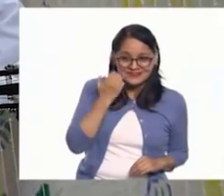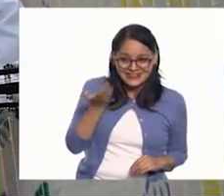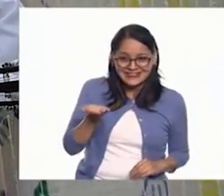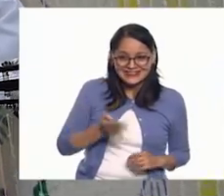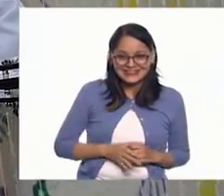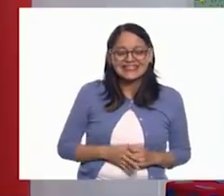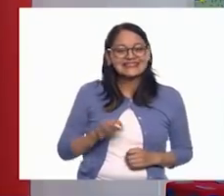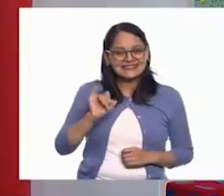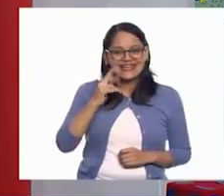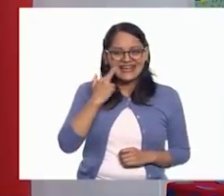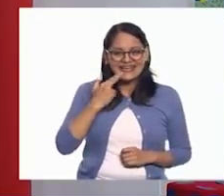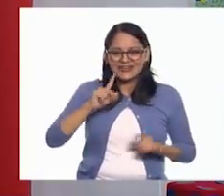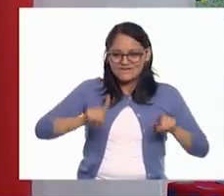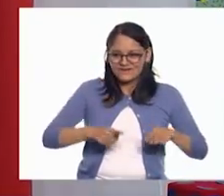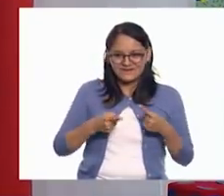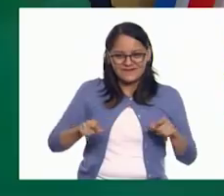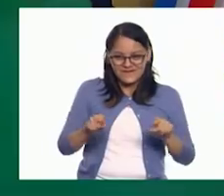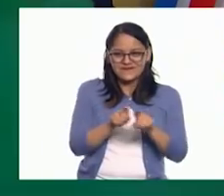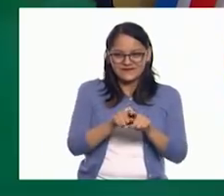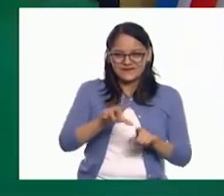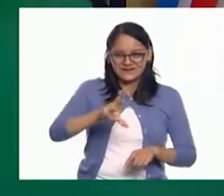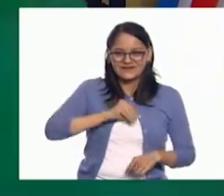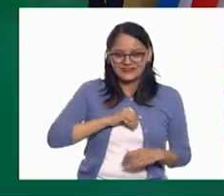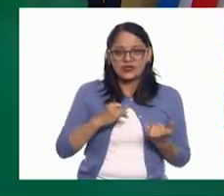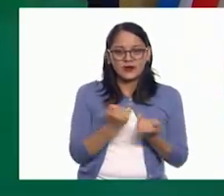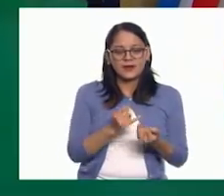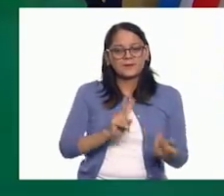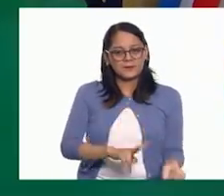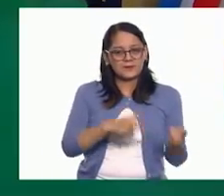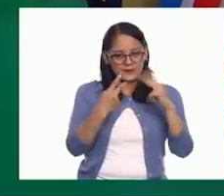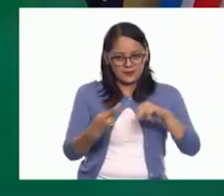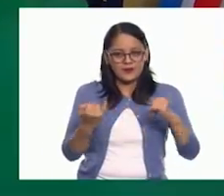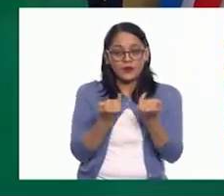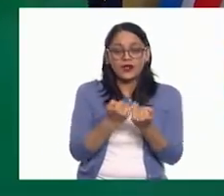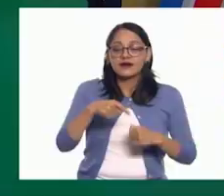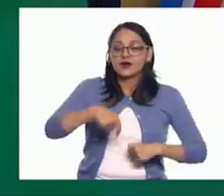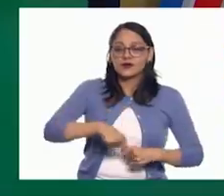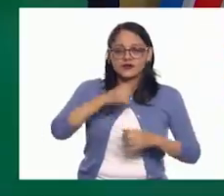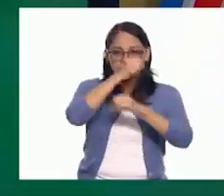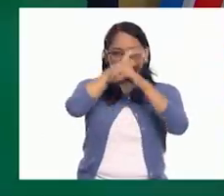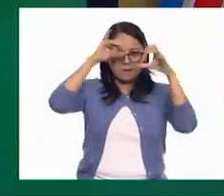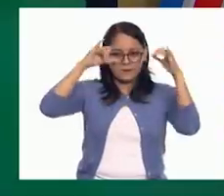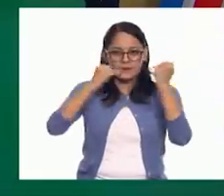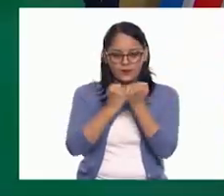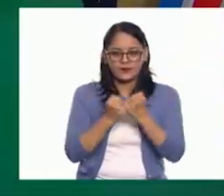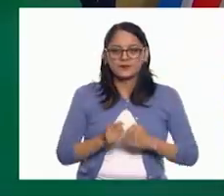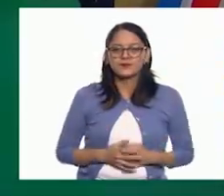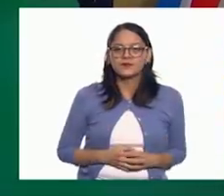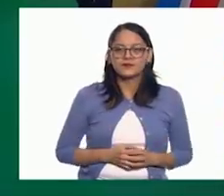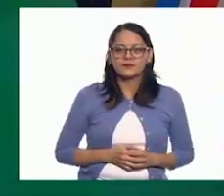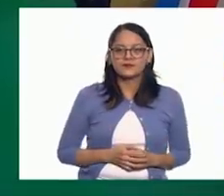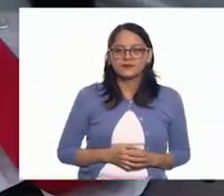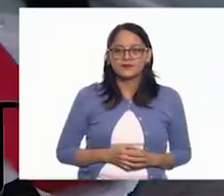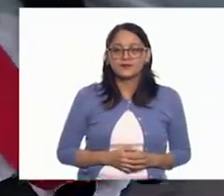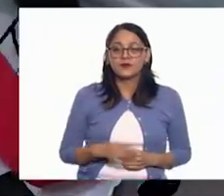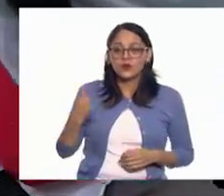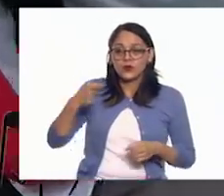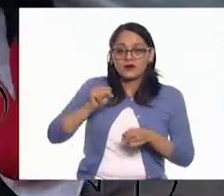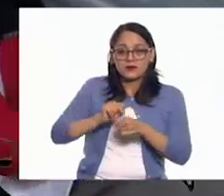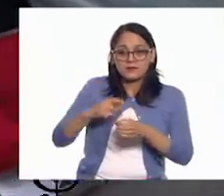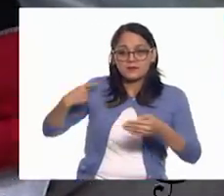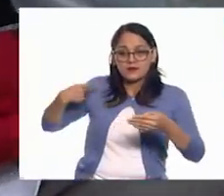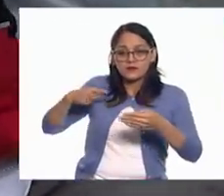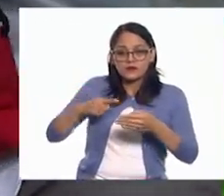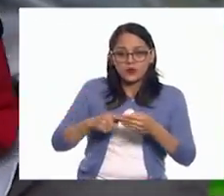parece perfecta. ¿Qué tal? Genial, oh, pues sí, está muy supuesto. Bien. Vamos a cambiarle. Esto también es parte de la imaginación. Dice así. Esta semana mi